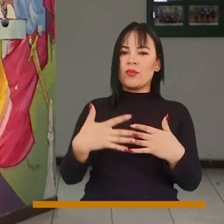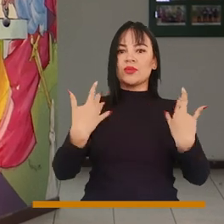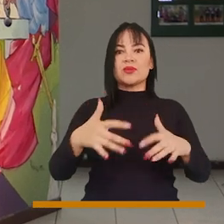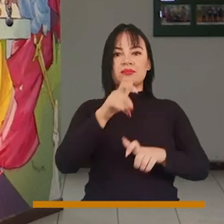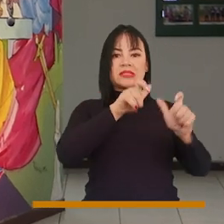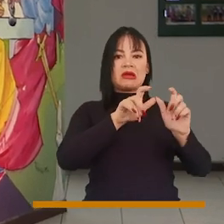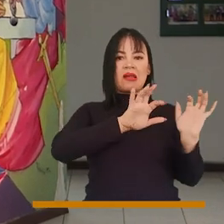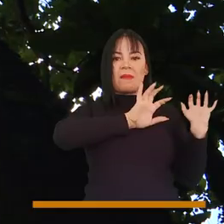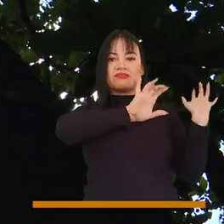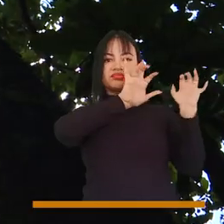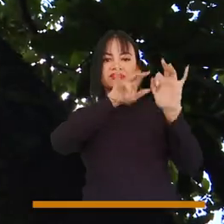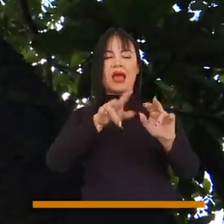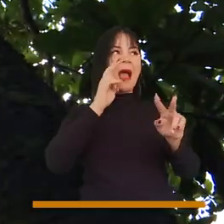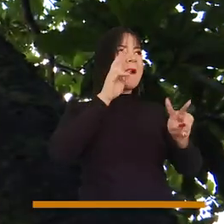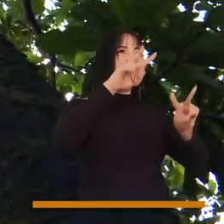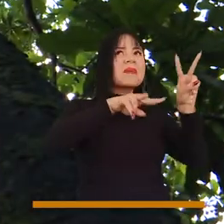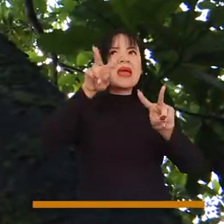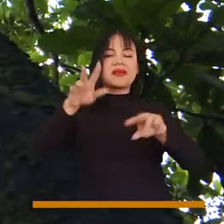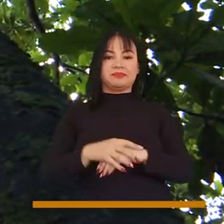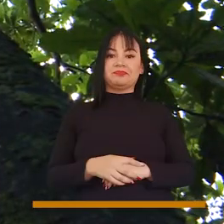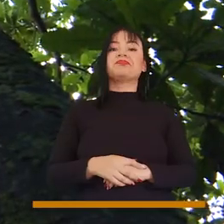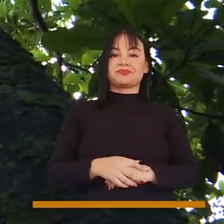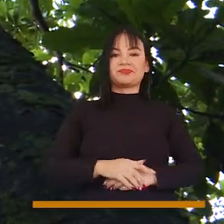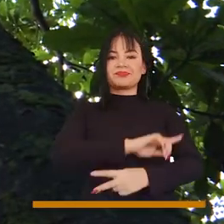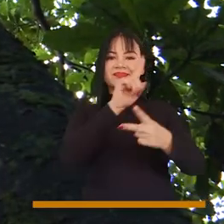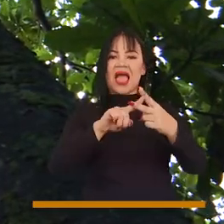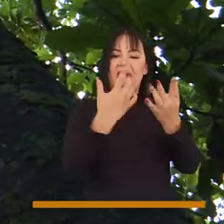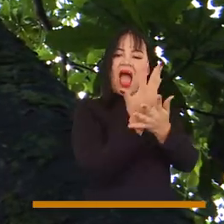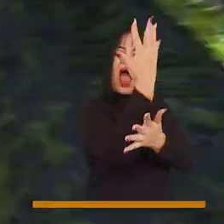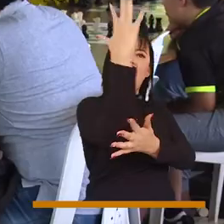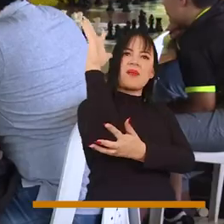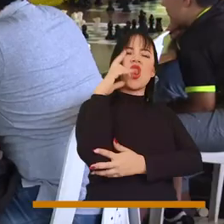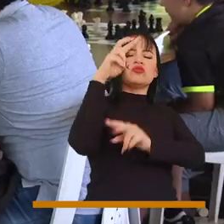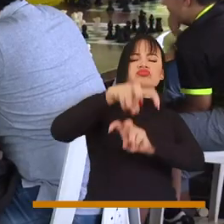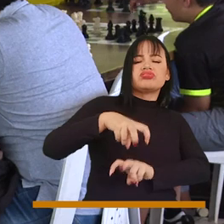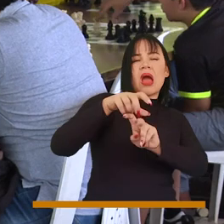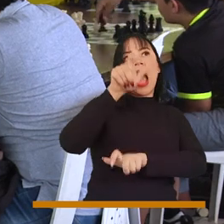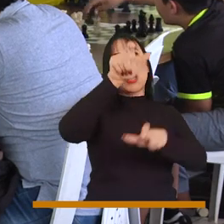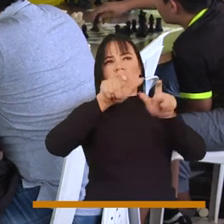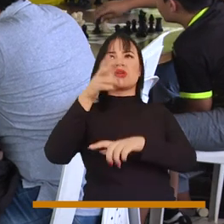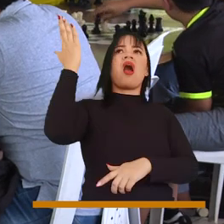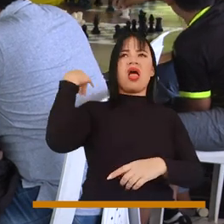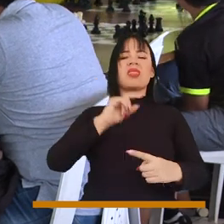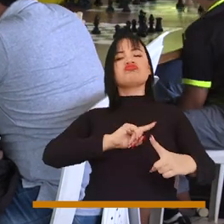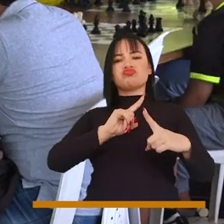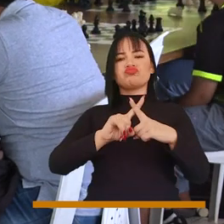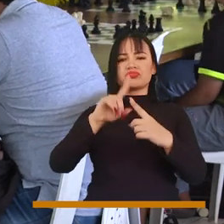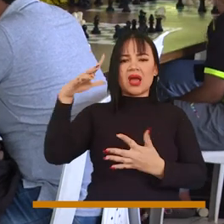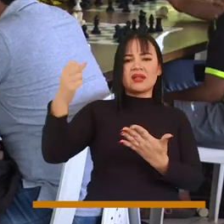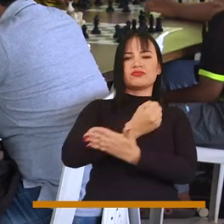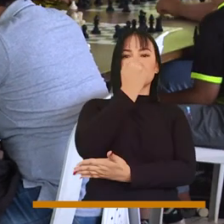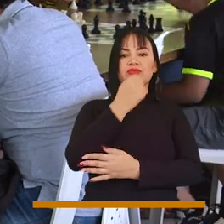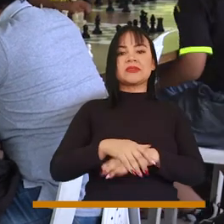turístico sin duda alguna, los árboles sembrados por los excampeones mundiales y una cantidad de historias que vienen pasando por